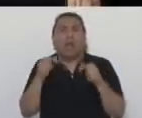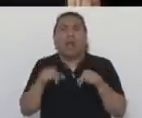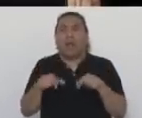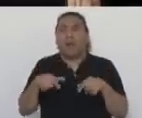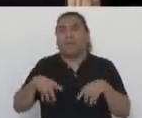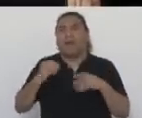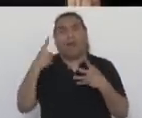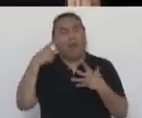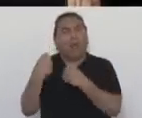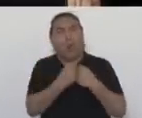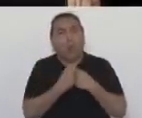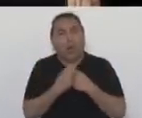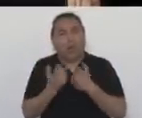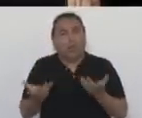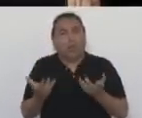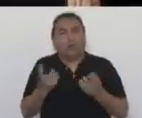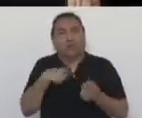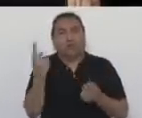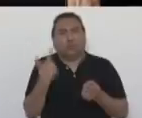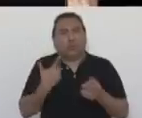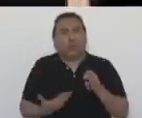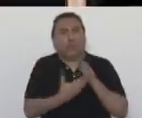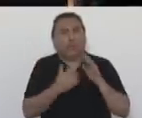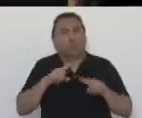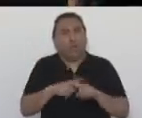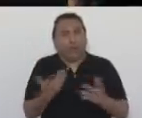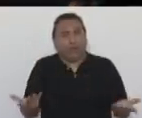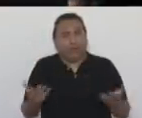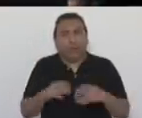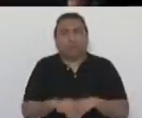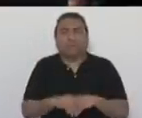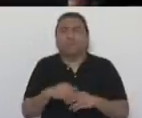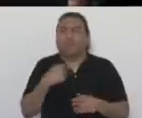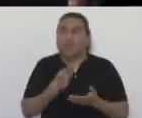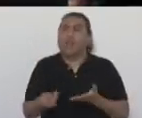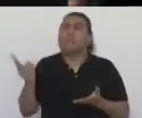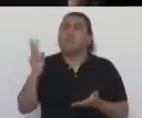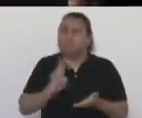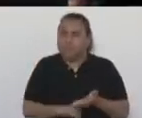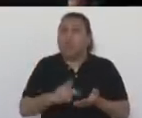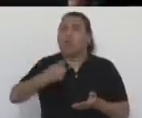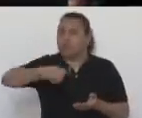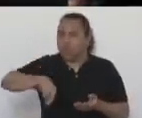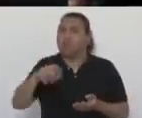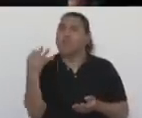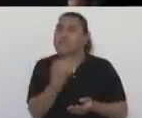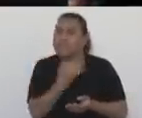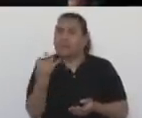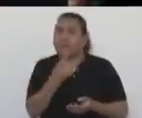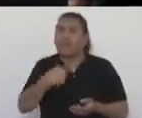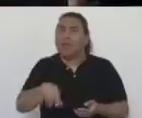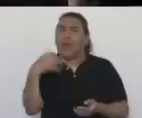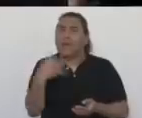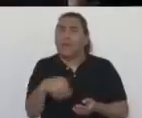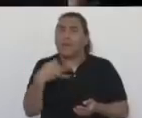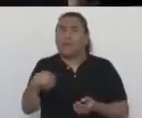sobre todo nosotros, los dirigentes políticos. Repito, nosotros especialmente tenemos que pensar qué